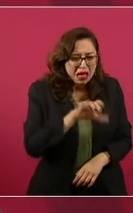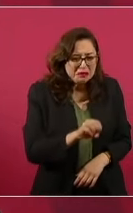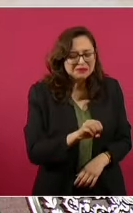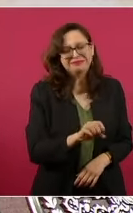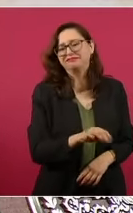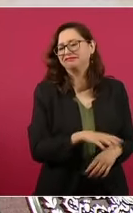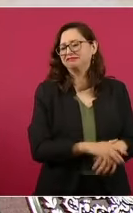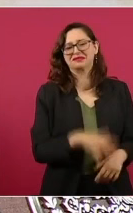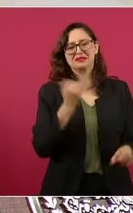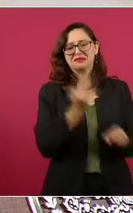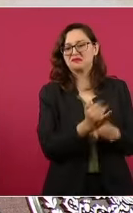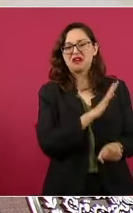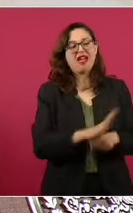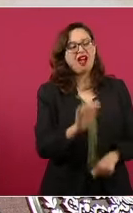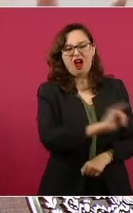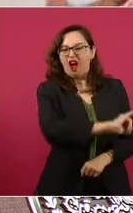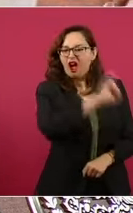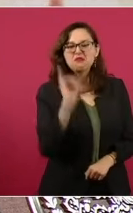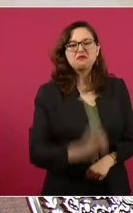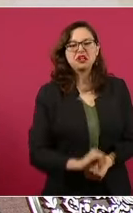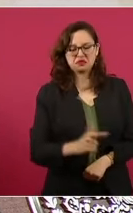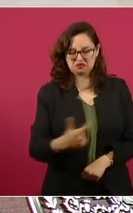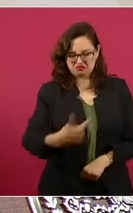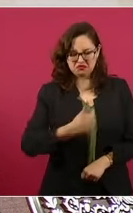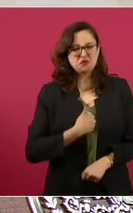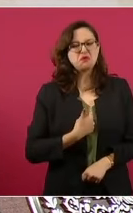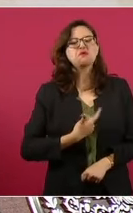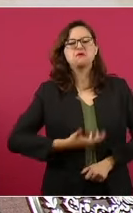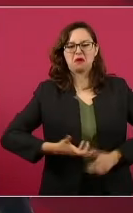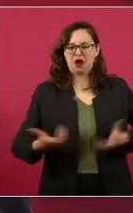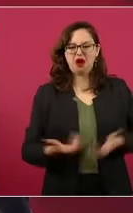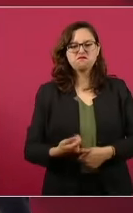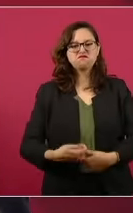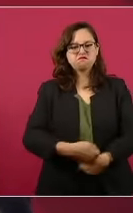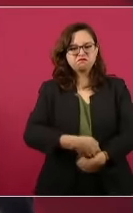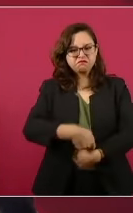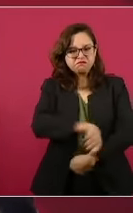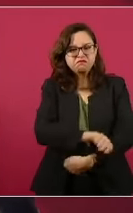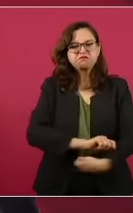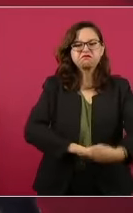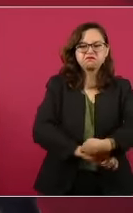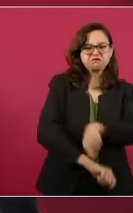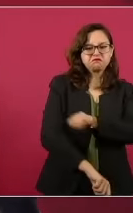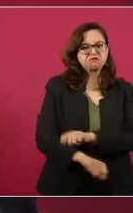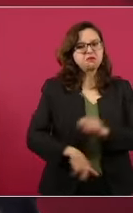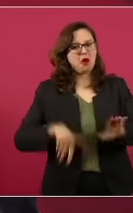a la presidencia, pues fue el que me fabricó